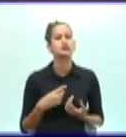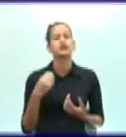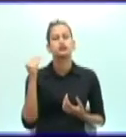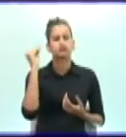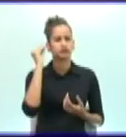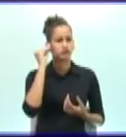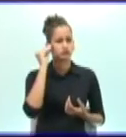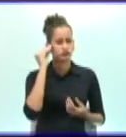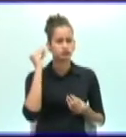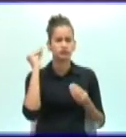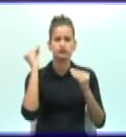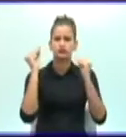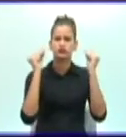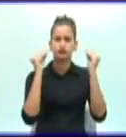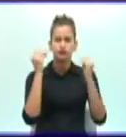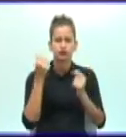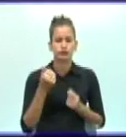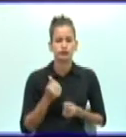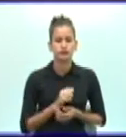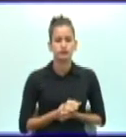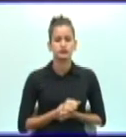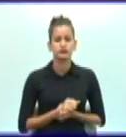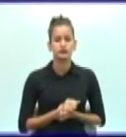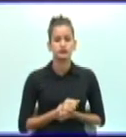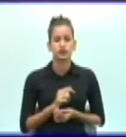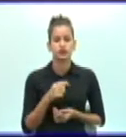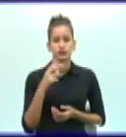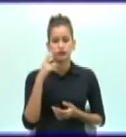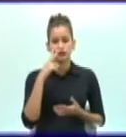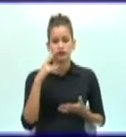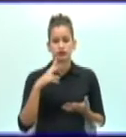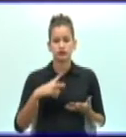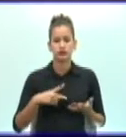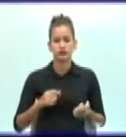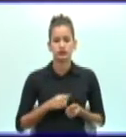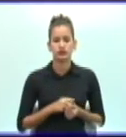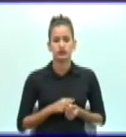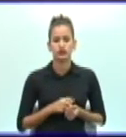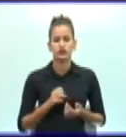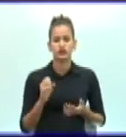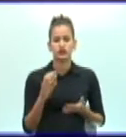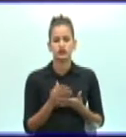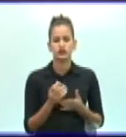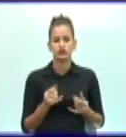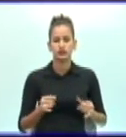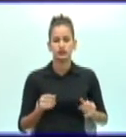Entonces, vamos con la revisión de nuestro estudio independiente.